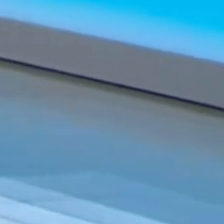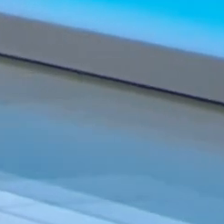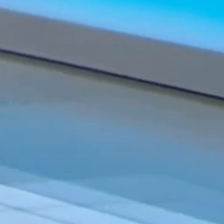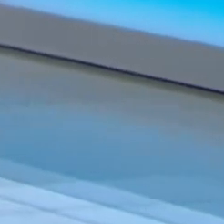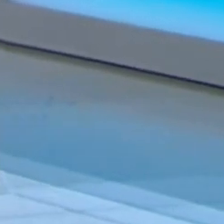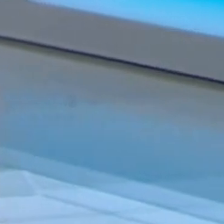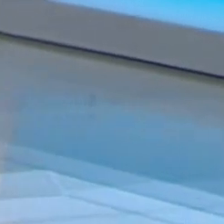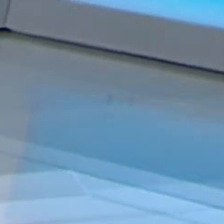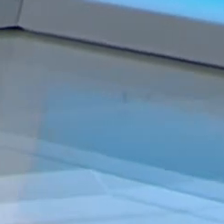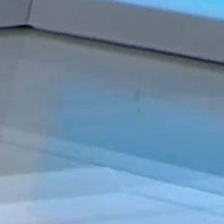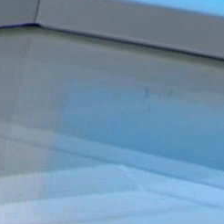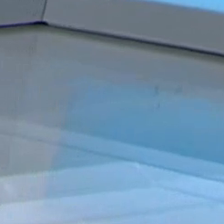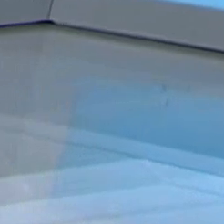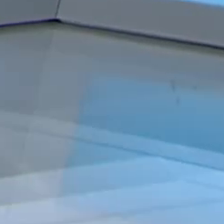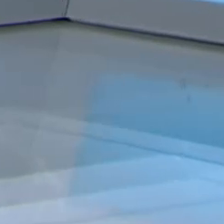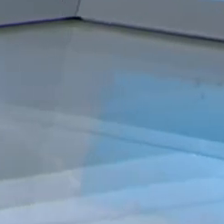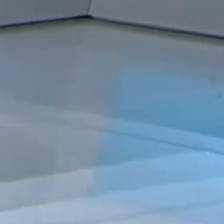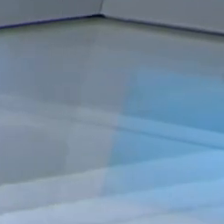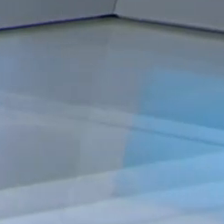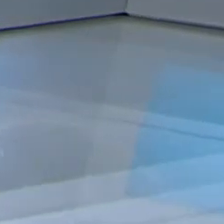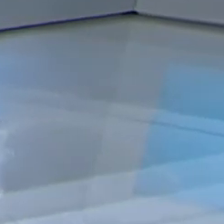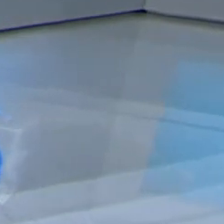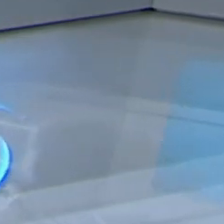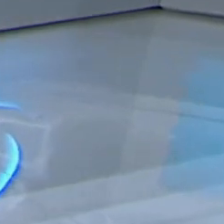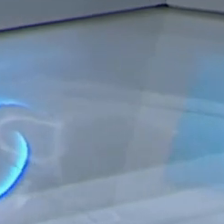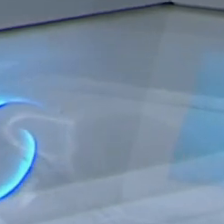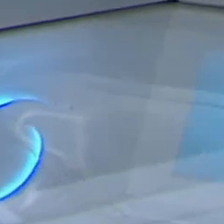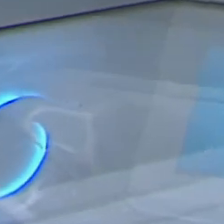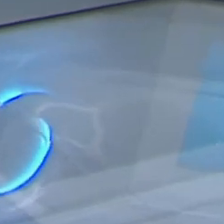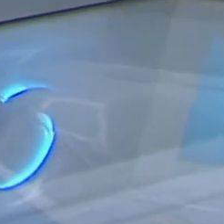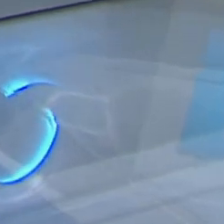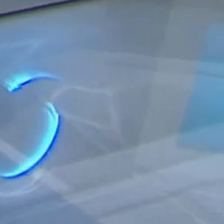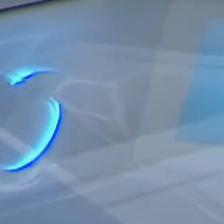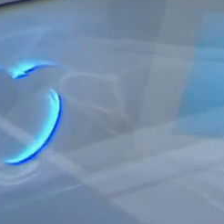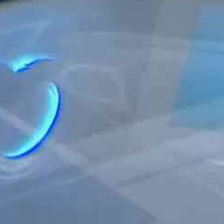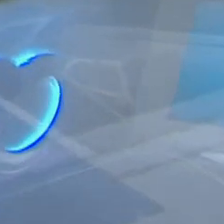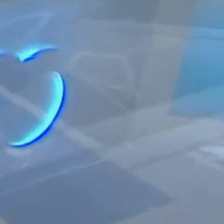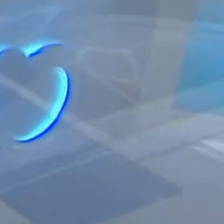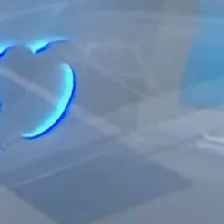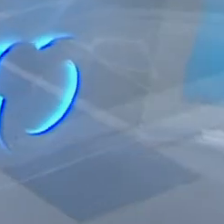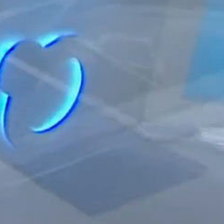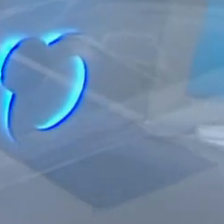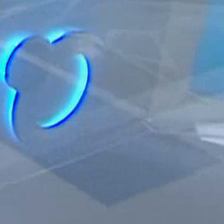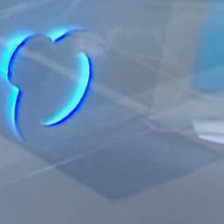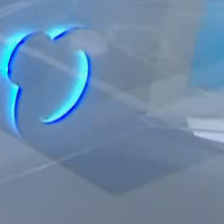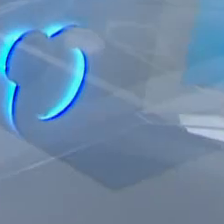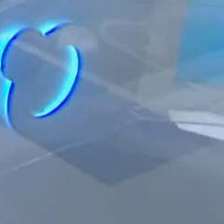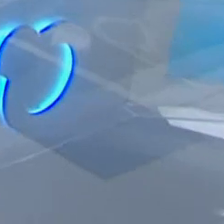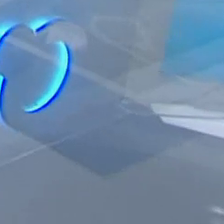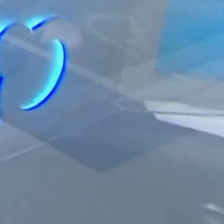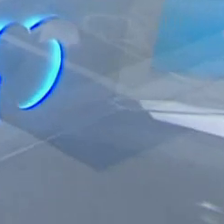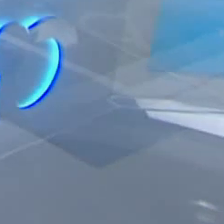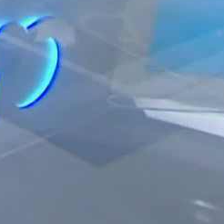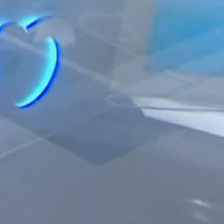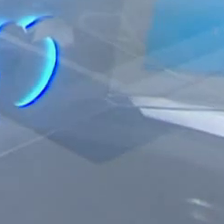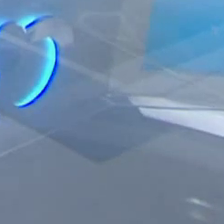decreto que conoceremos en detalle en minutos nada más. ¿Cómo anda? Buenas tardes. Buenas tardes Diana, buenas tardes Ariel. En un